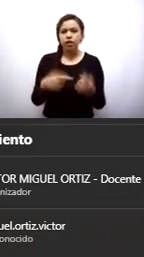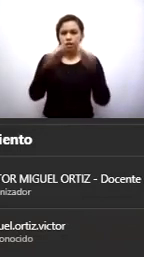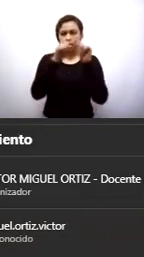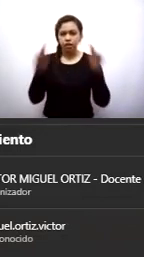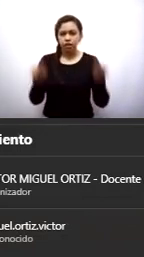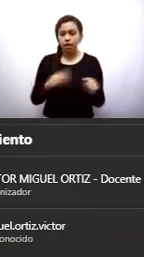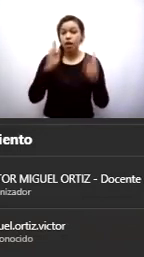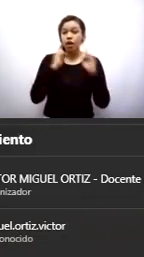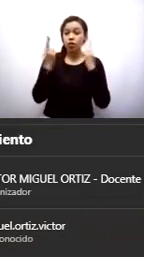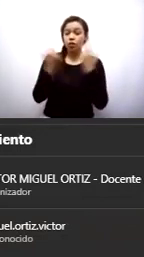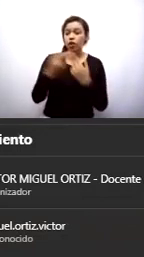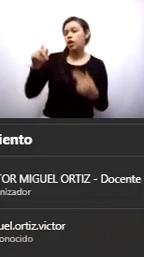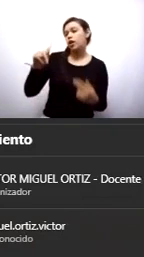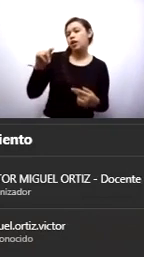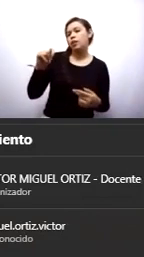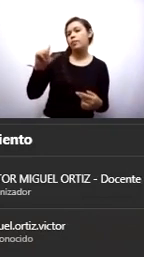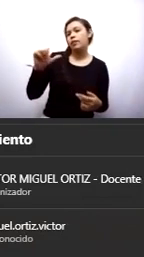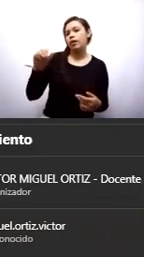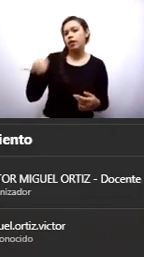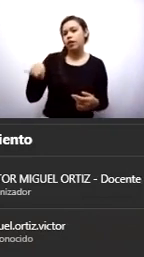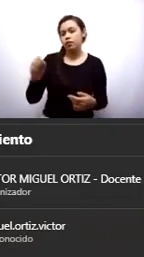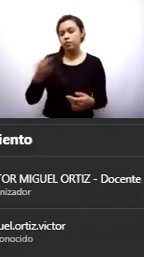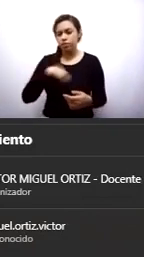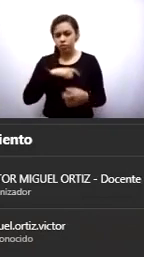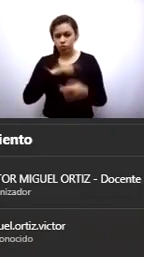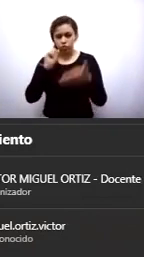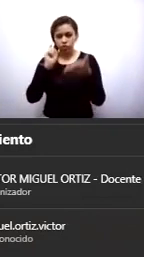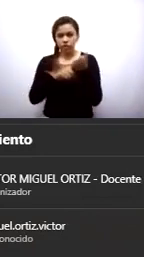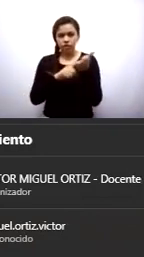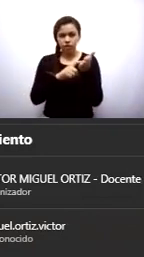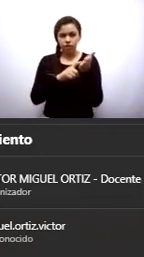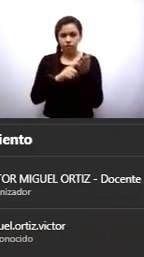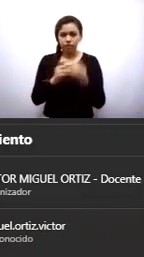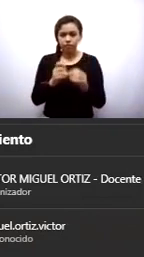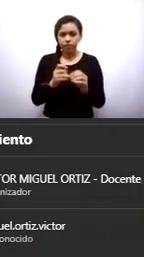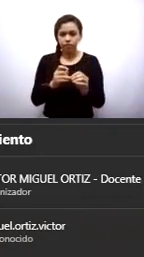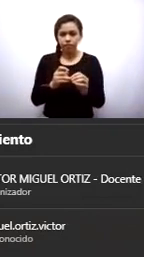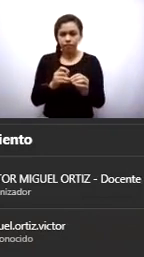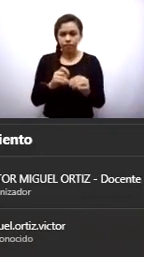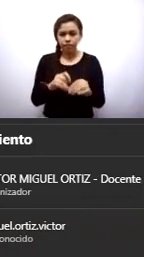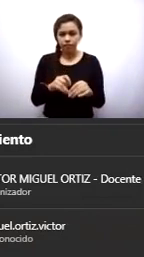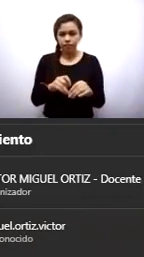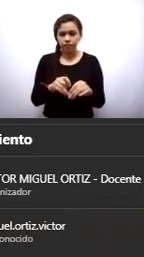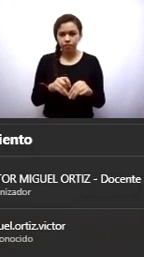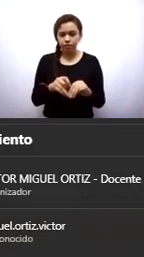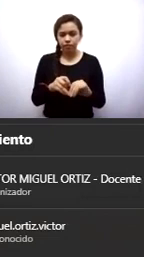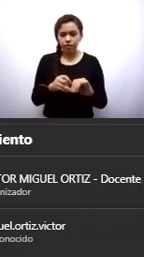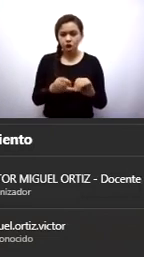en Microsoft Teams. Nosotros vamos a seleccionar con el clic derecho, copiar